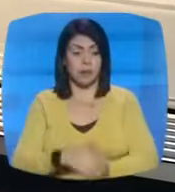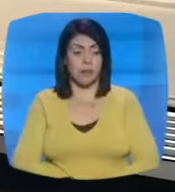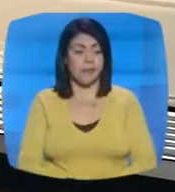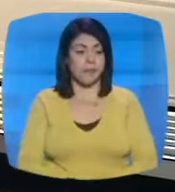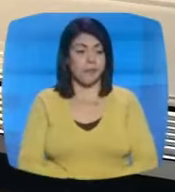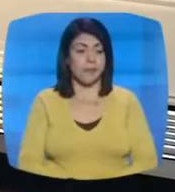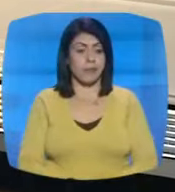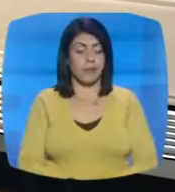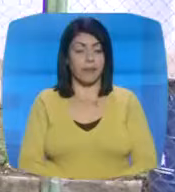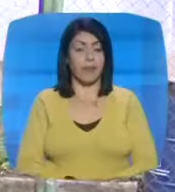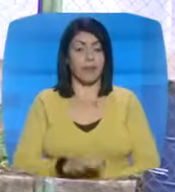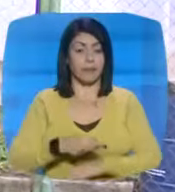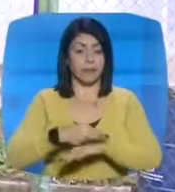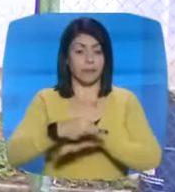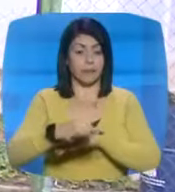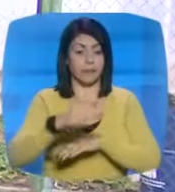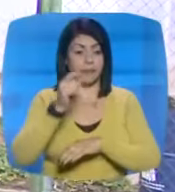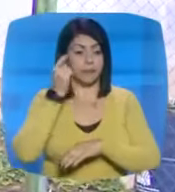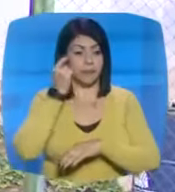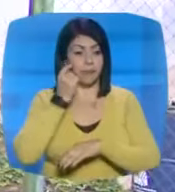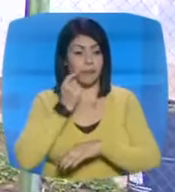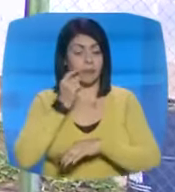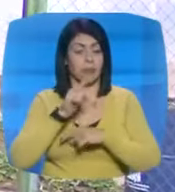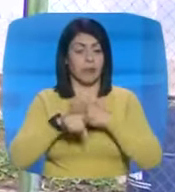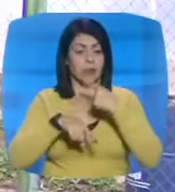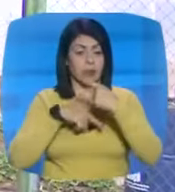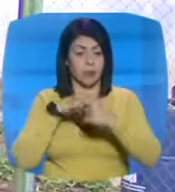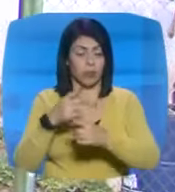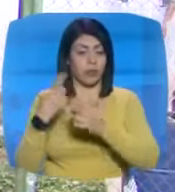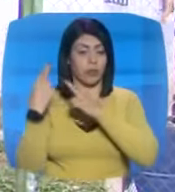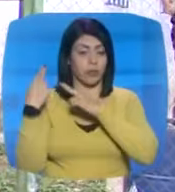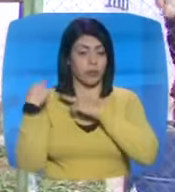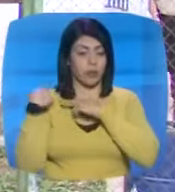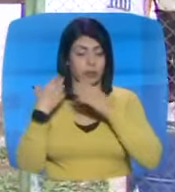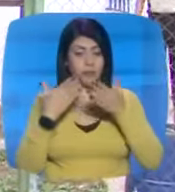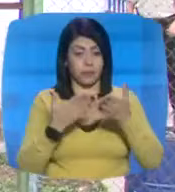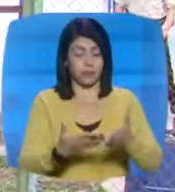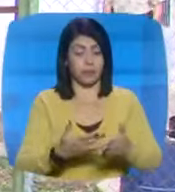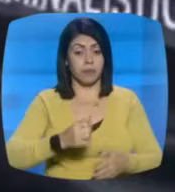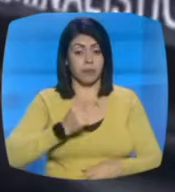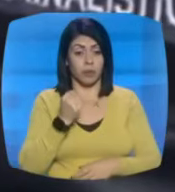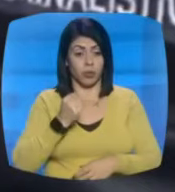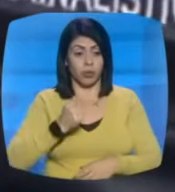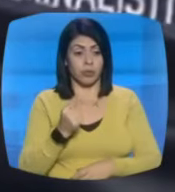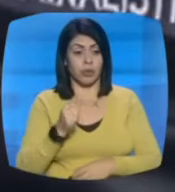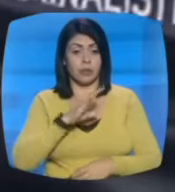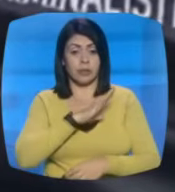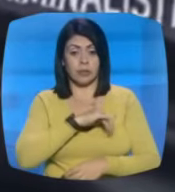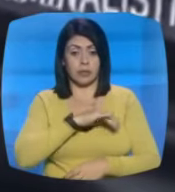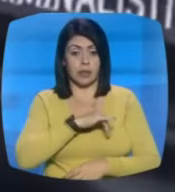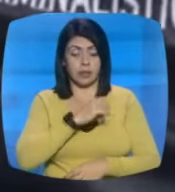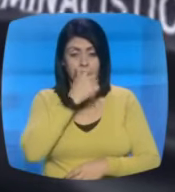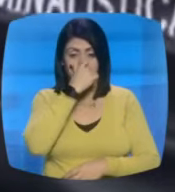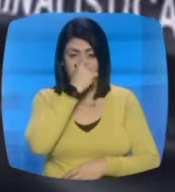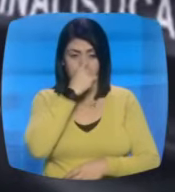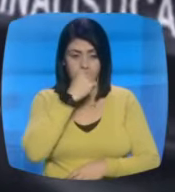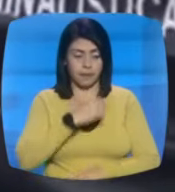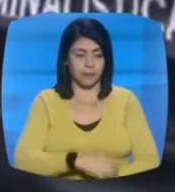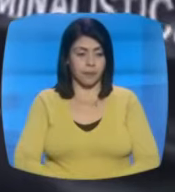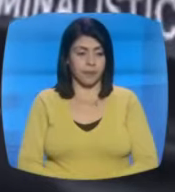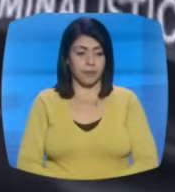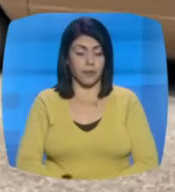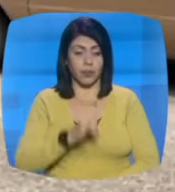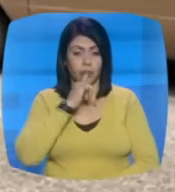la policía del municipio Sucre y posteriormente se encargaron del caso los efectivos de la División de Homicidios del 6CPC.